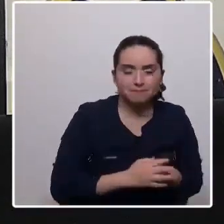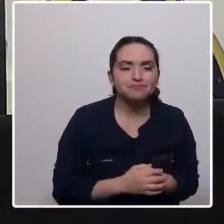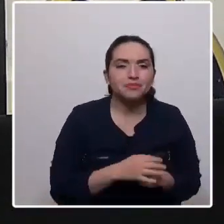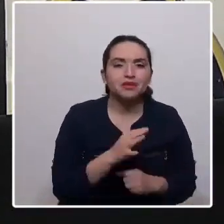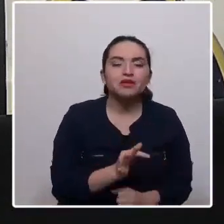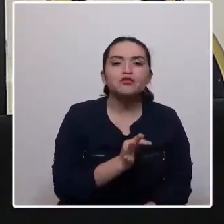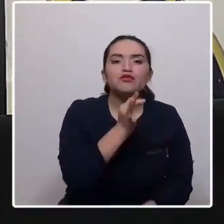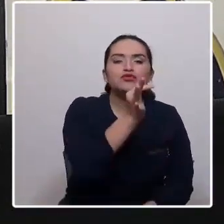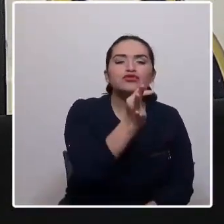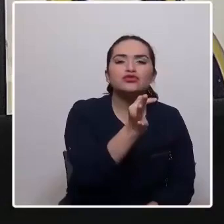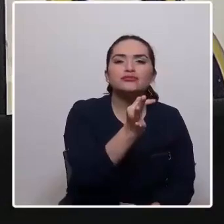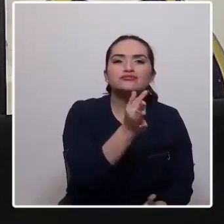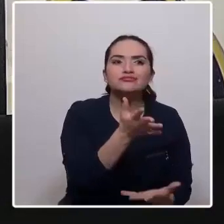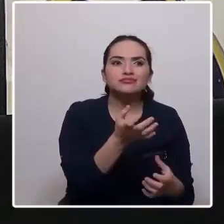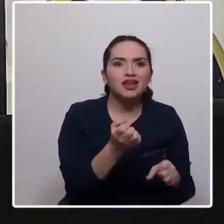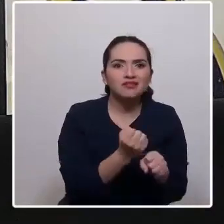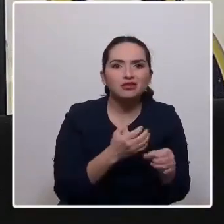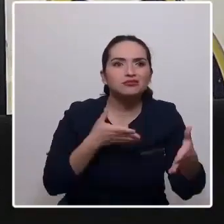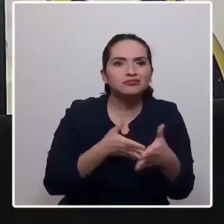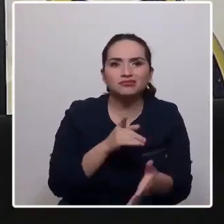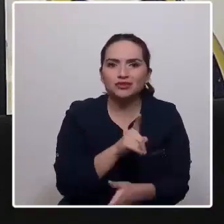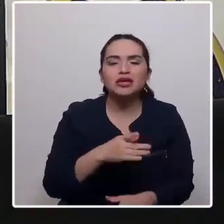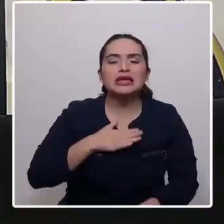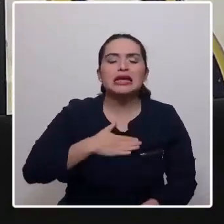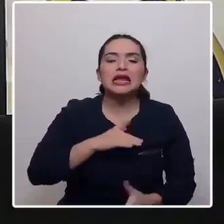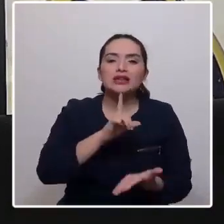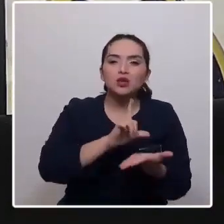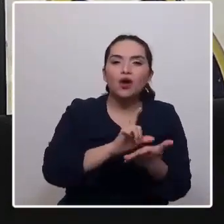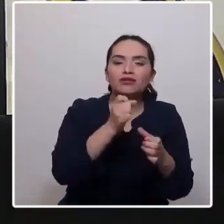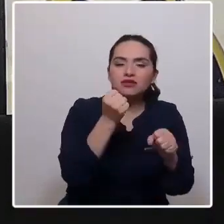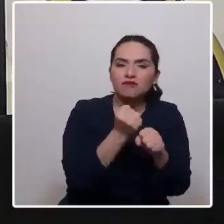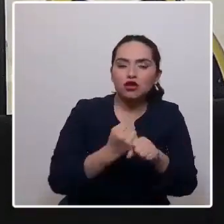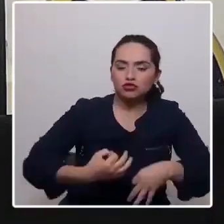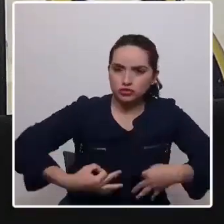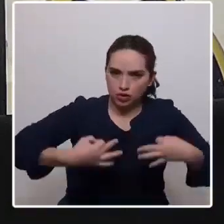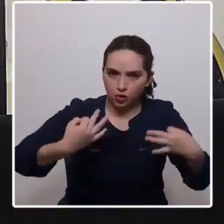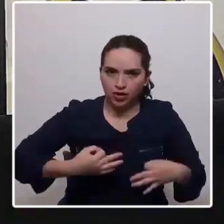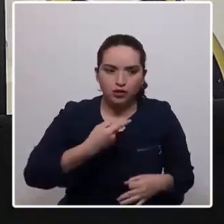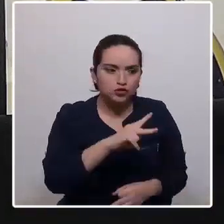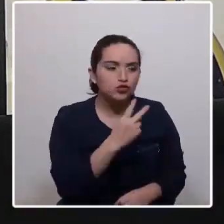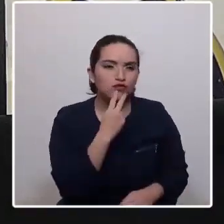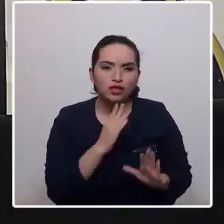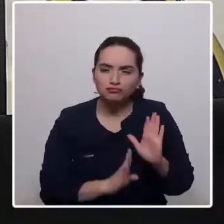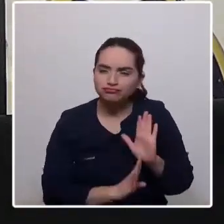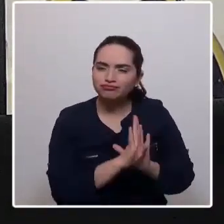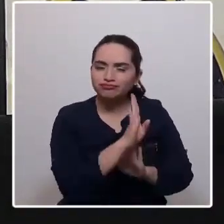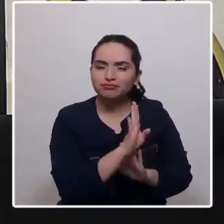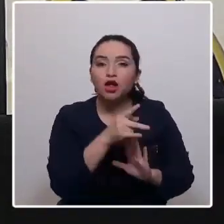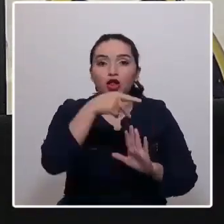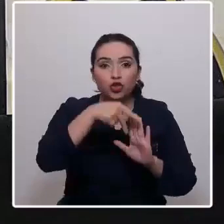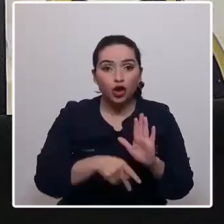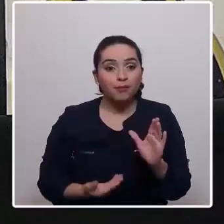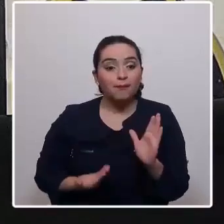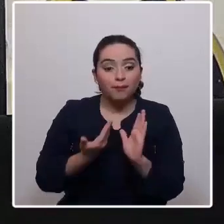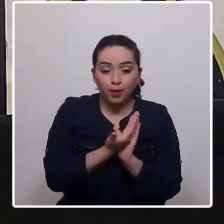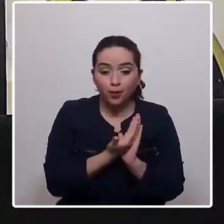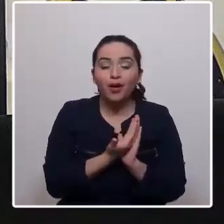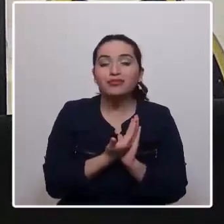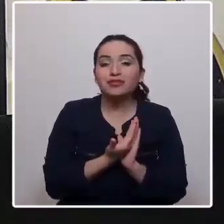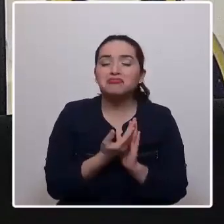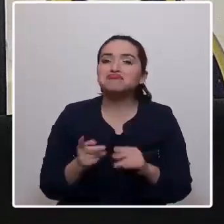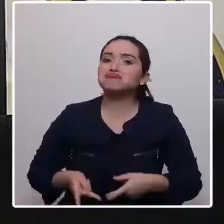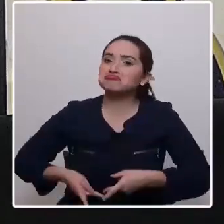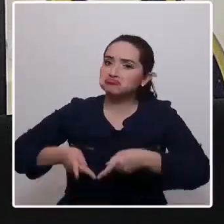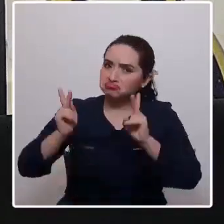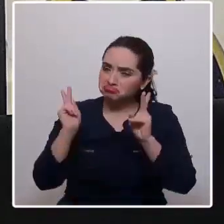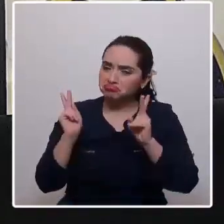ancestral. Quieren trabajar en lugares con seguridad, quieren poder progresar en sus vidas. Para eso la norma que habíamos propuesto permitía